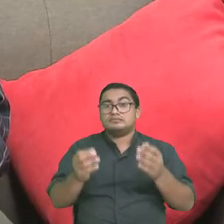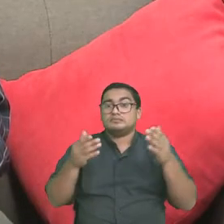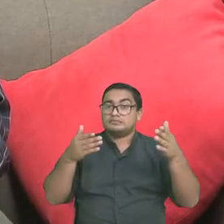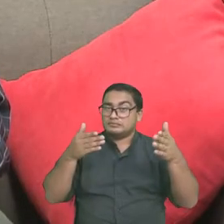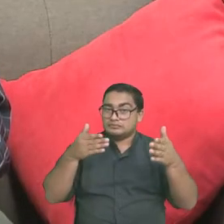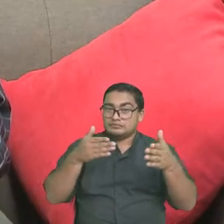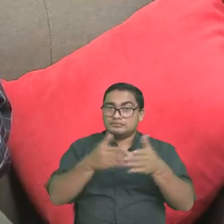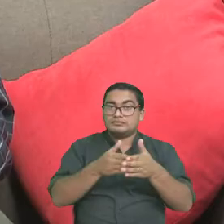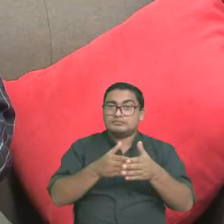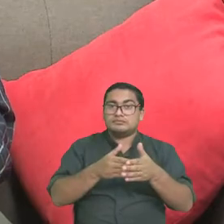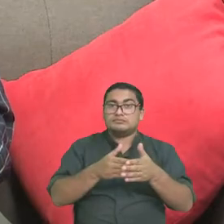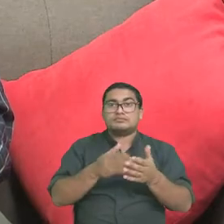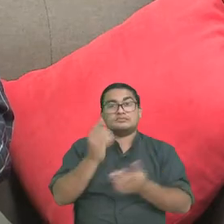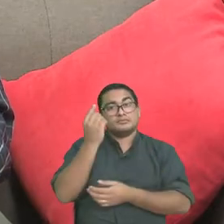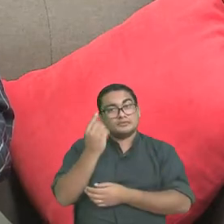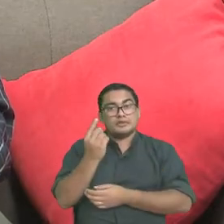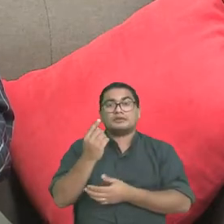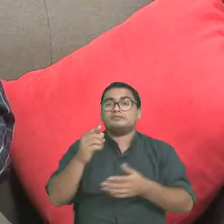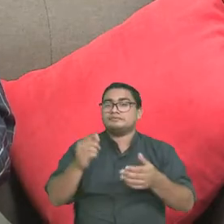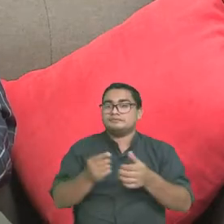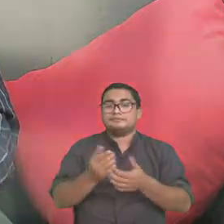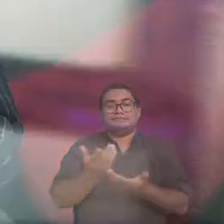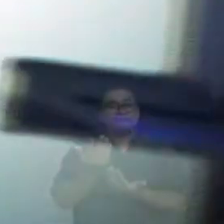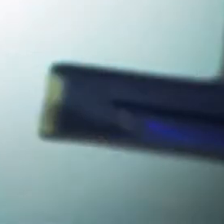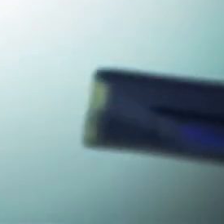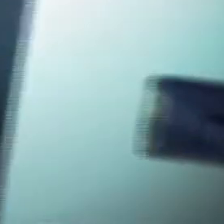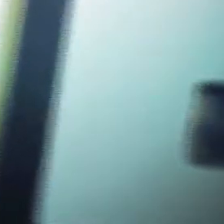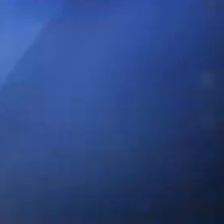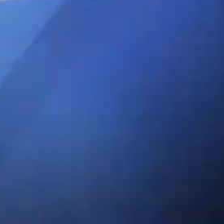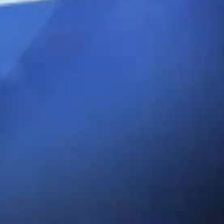nueva pausa, nuestra primera pausa, y ya volvemos.